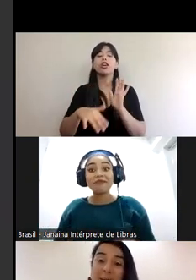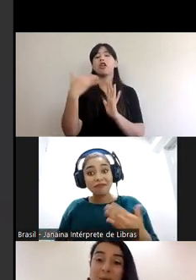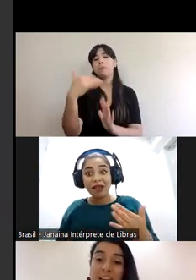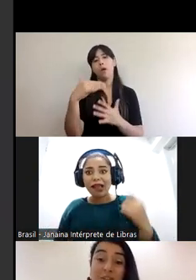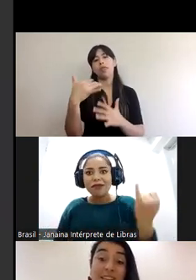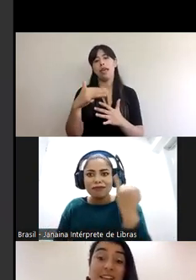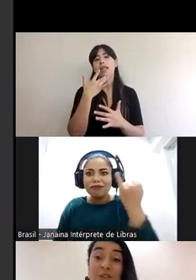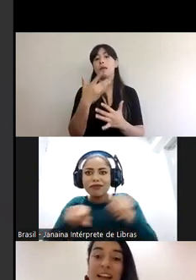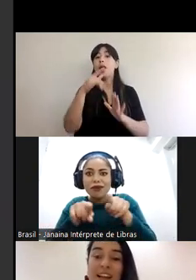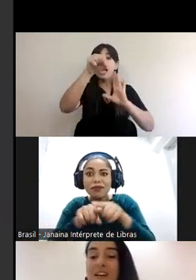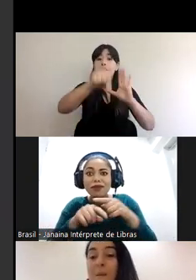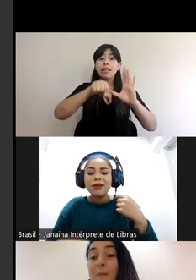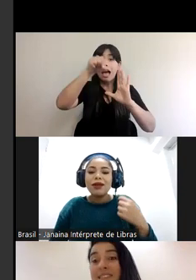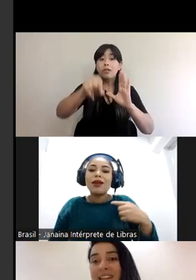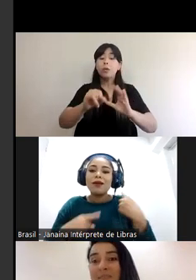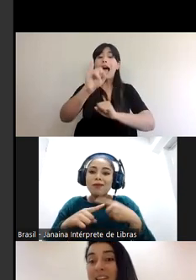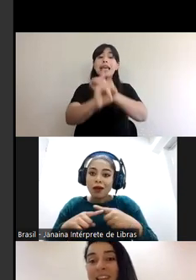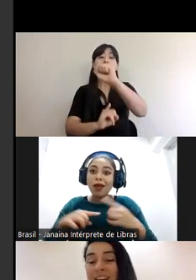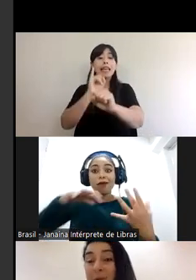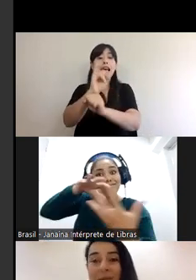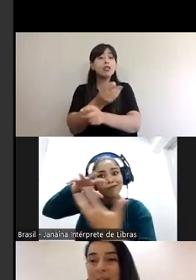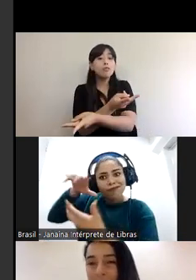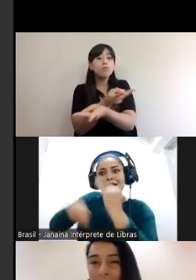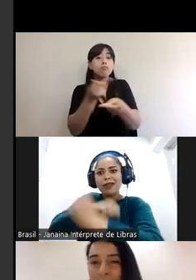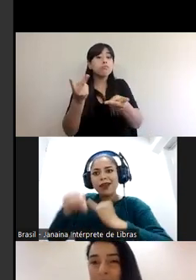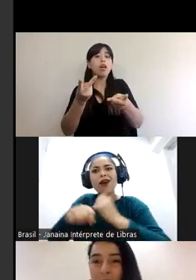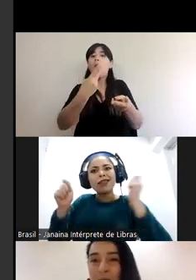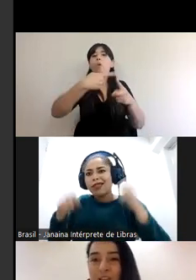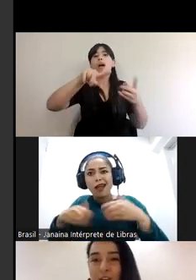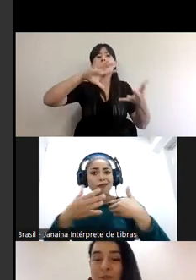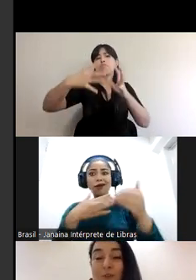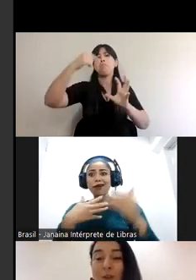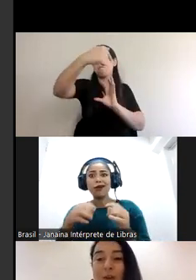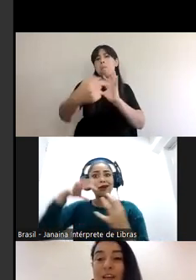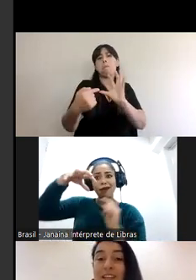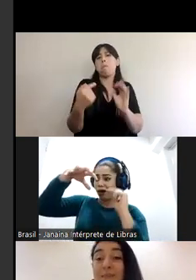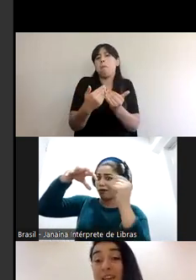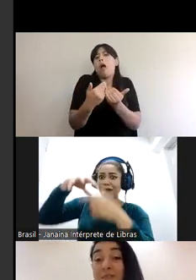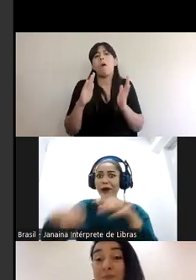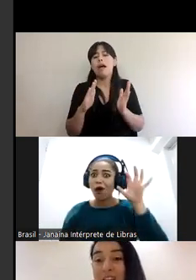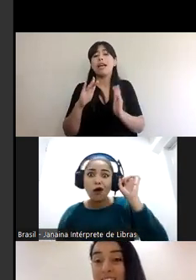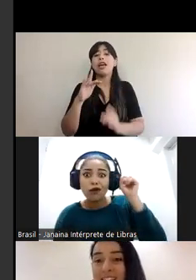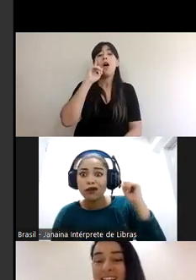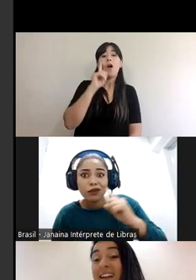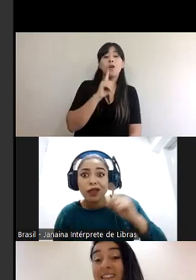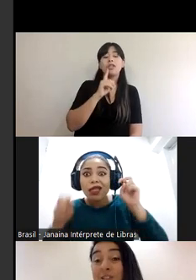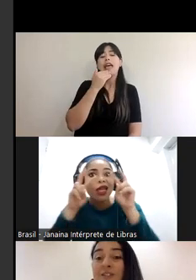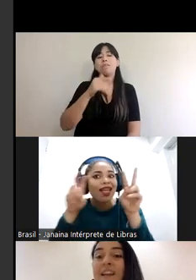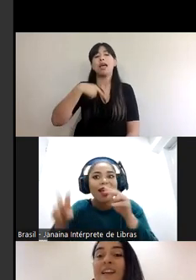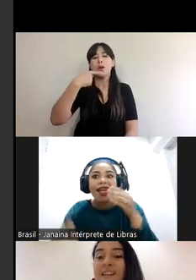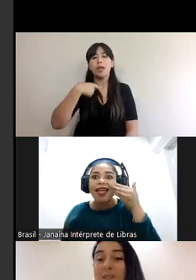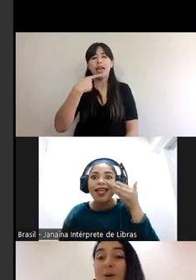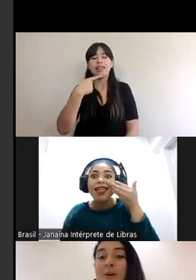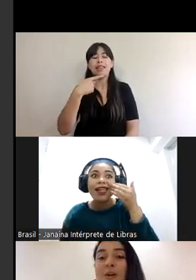esas cápsulas que son internacionales pueden ser vistas en cualquier parte del mundo, tanto para oyentes como sordos, y se puede disfrutar de la narración,